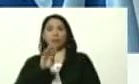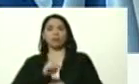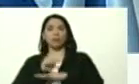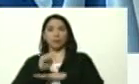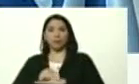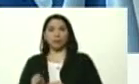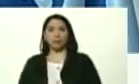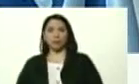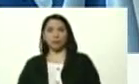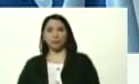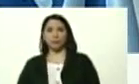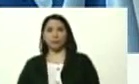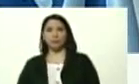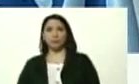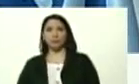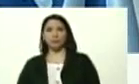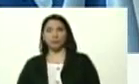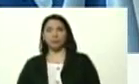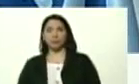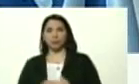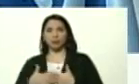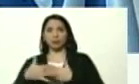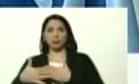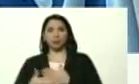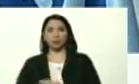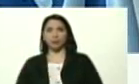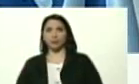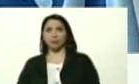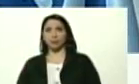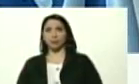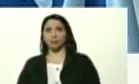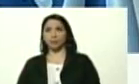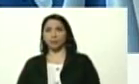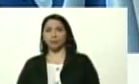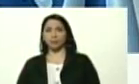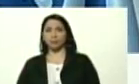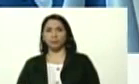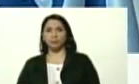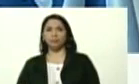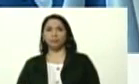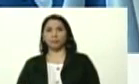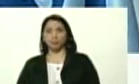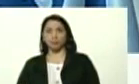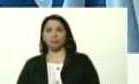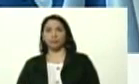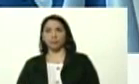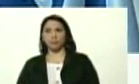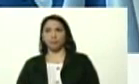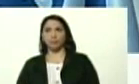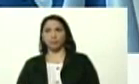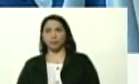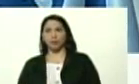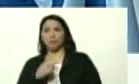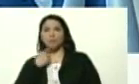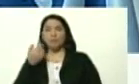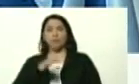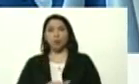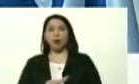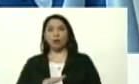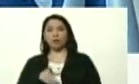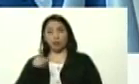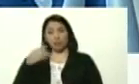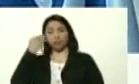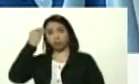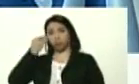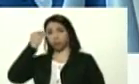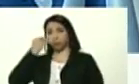solicitados en próximas horas serán imputados por la presunta comisión de los delitos de homicidio intencional